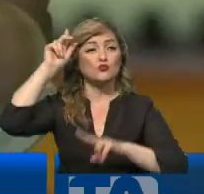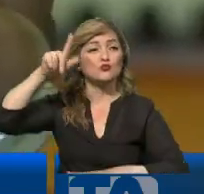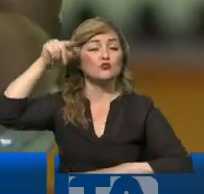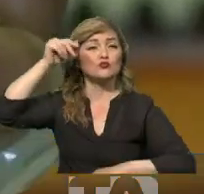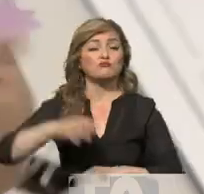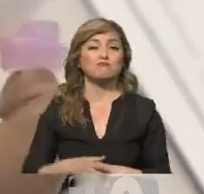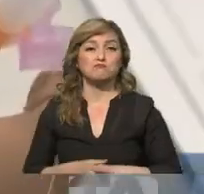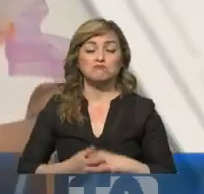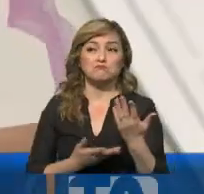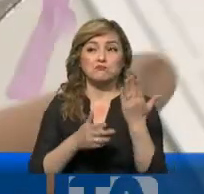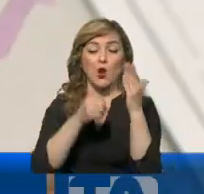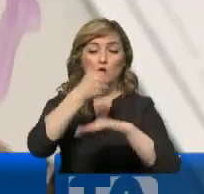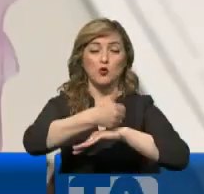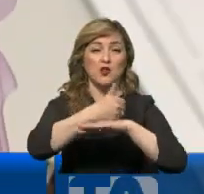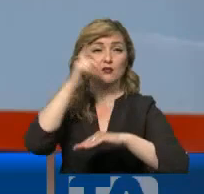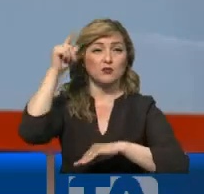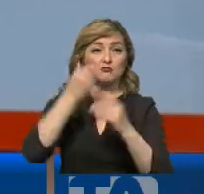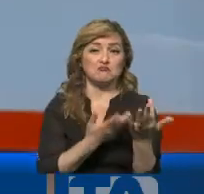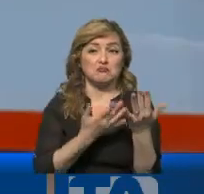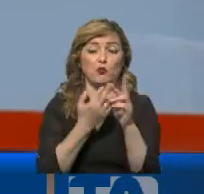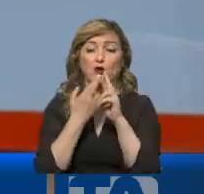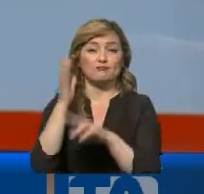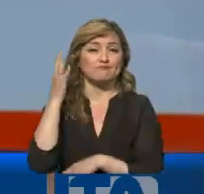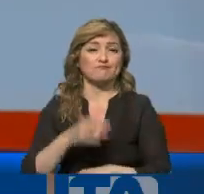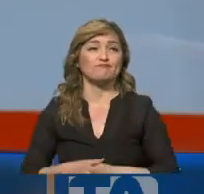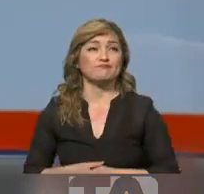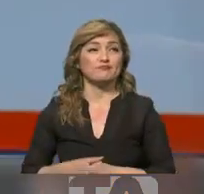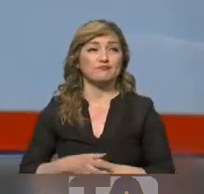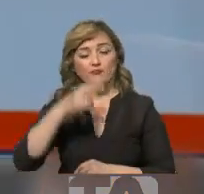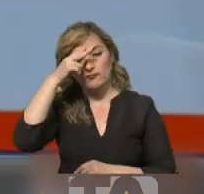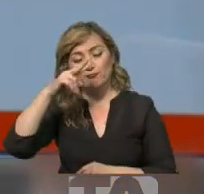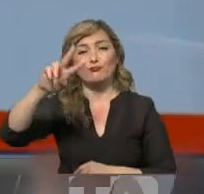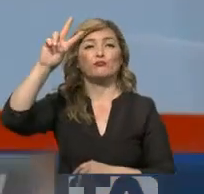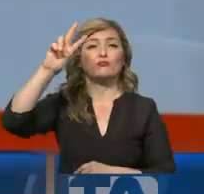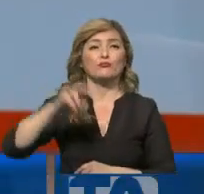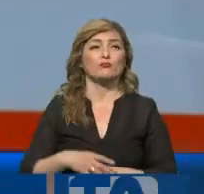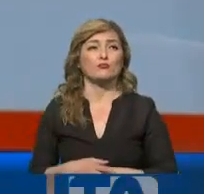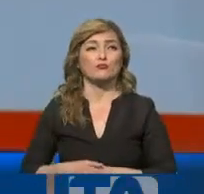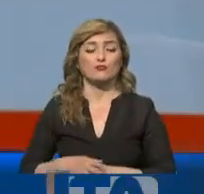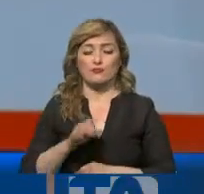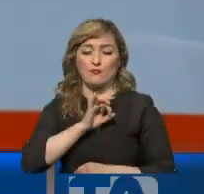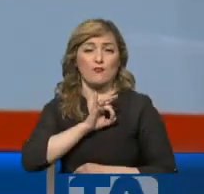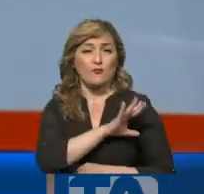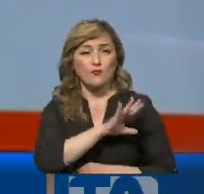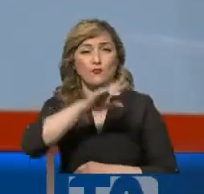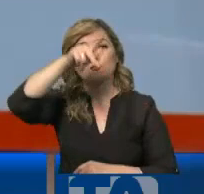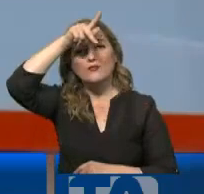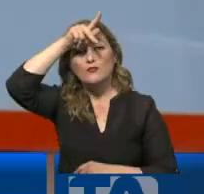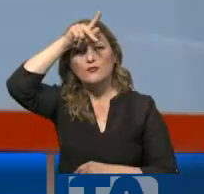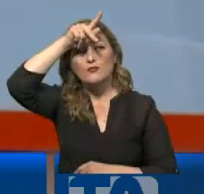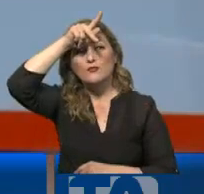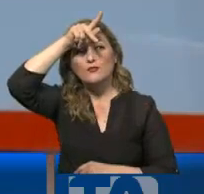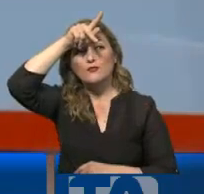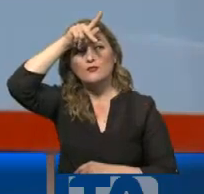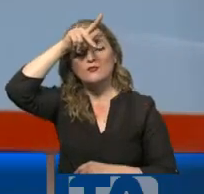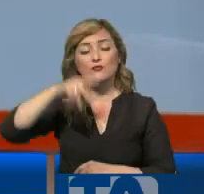Pero aún no hay respuesta por parte del gobierno. Ya lo han hecho otros países como México, como Chile, como Perú, en